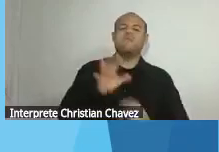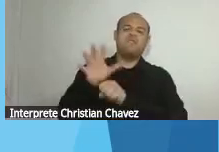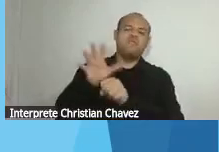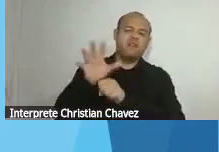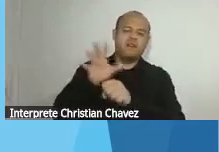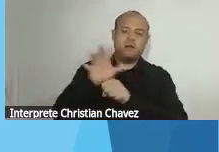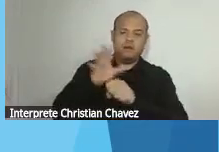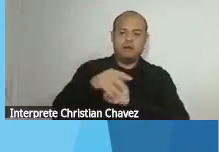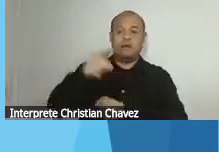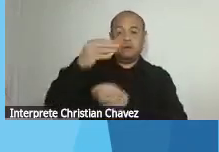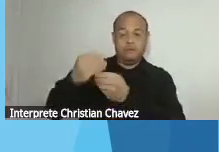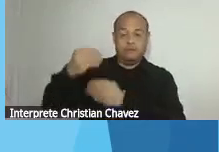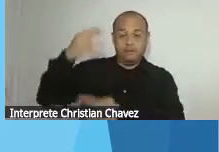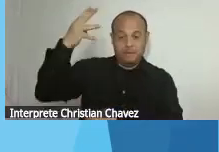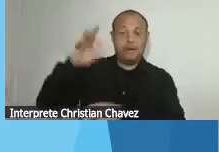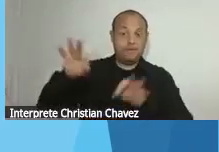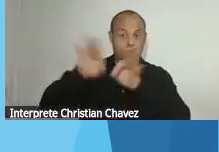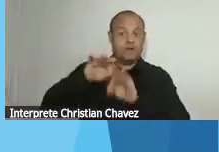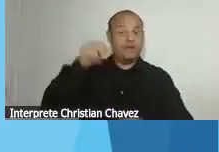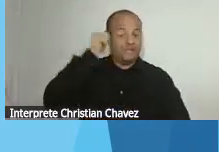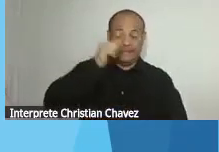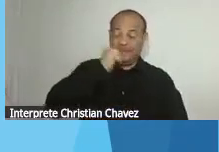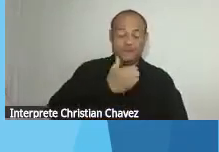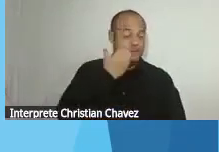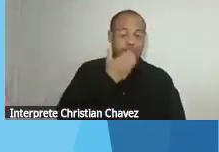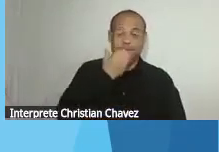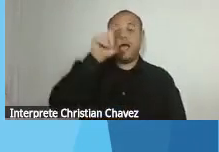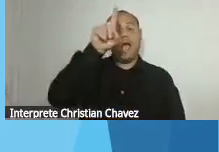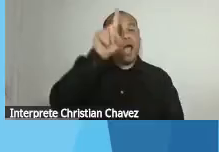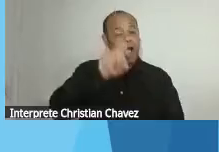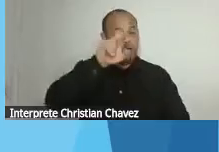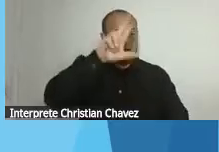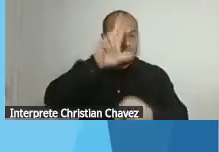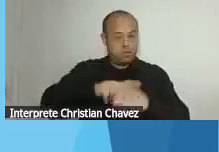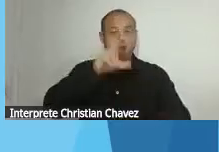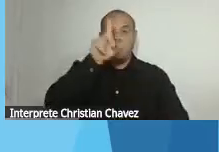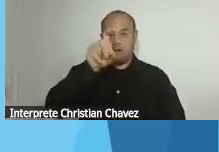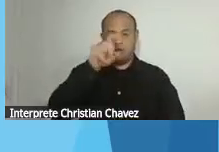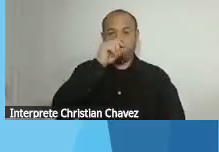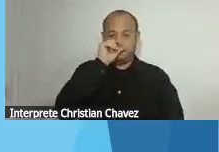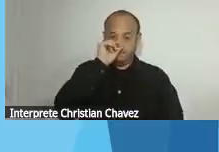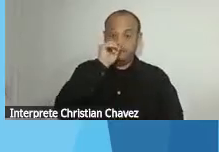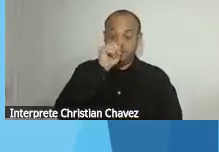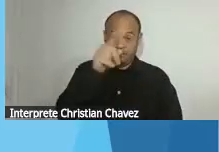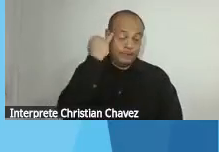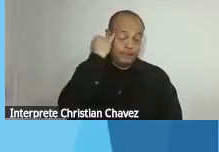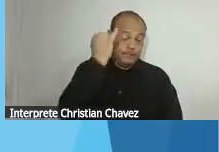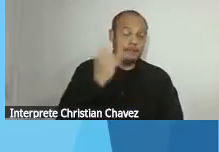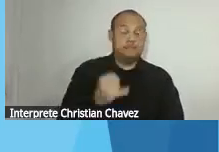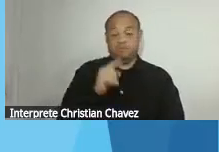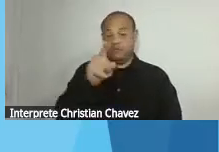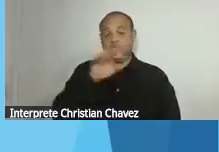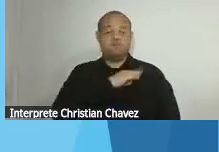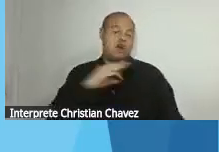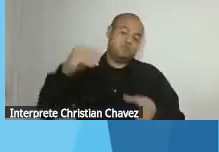como método de hidratación, pues se recomienda la agua natural, ¿sí? Ya en dado caso de que se quiera dar pues alguna variante, pues aquí se puede